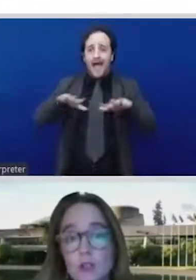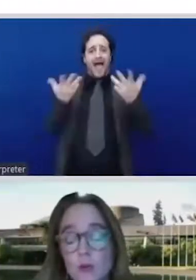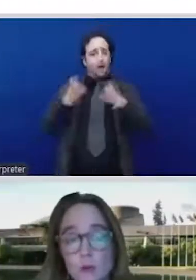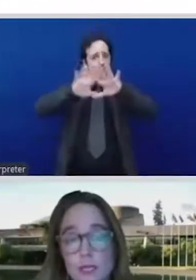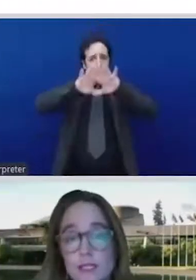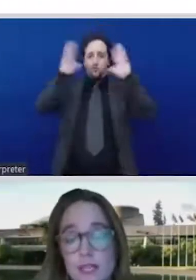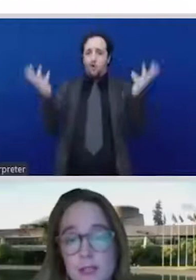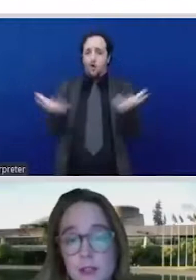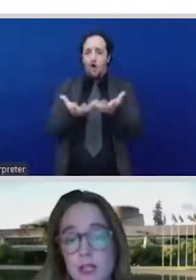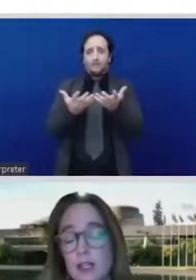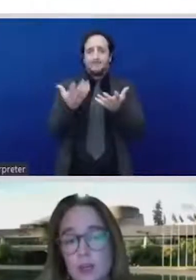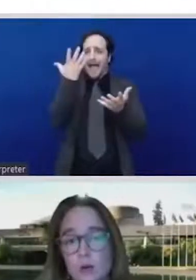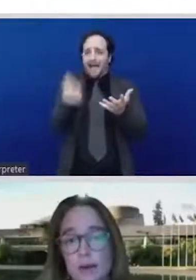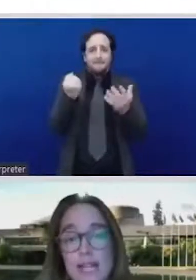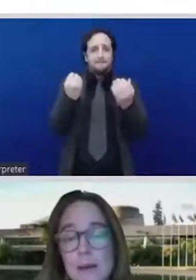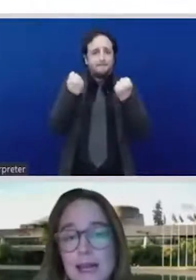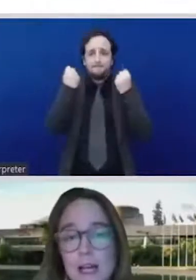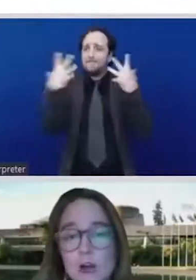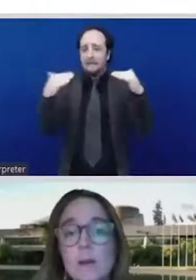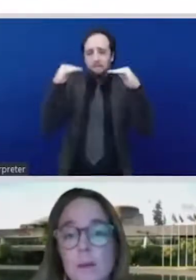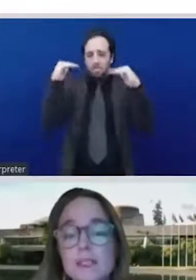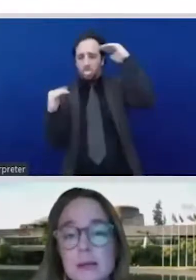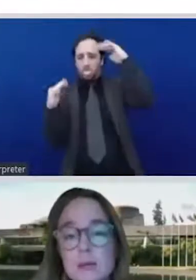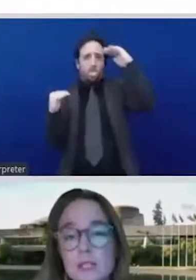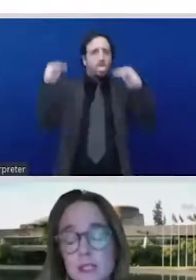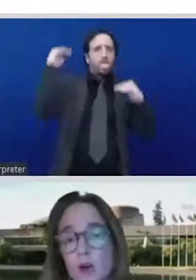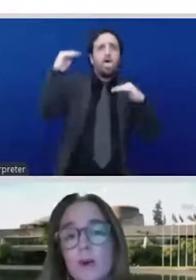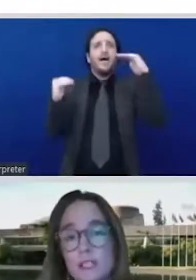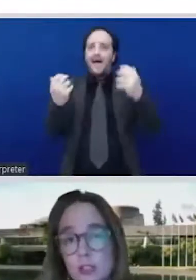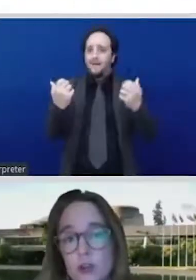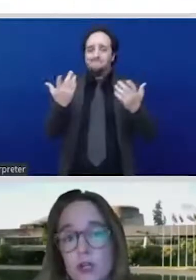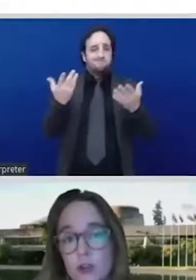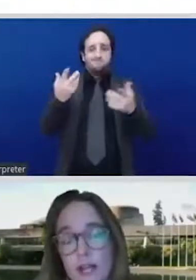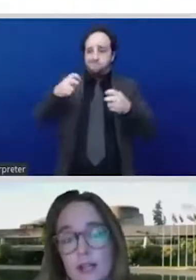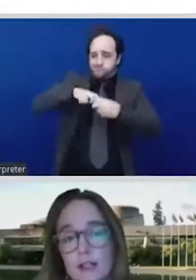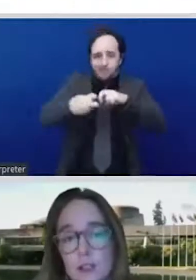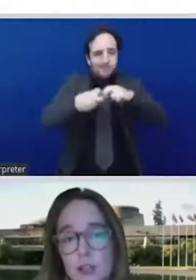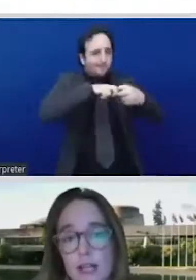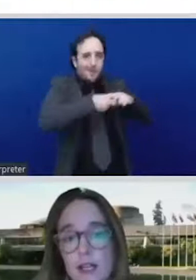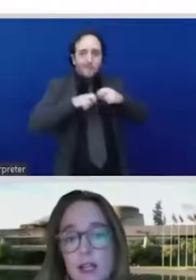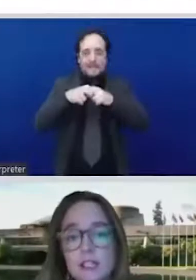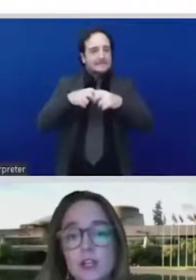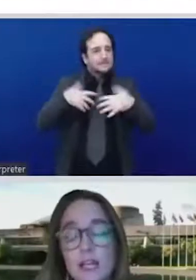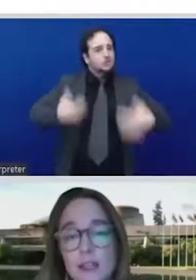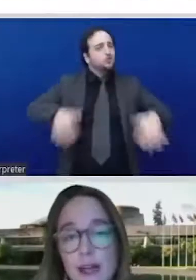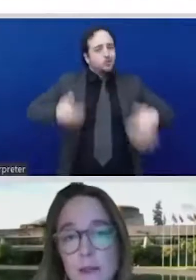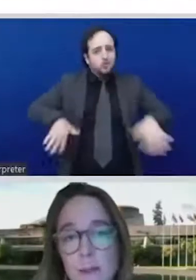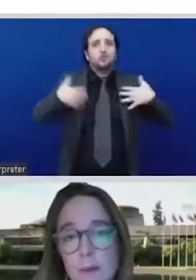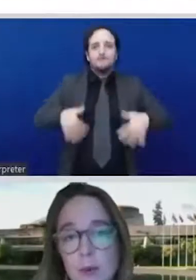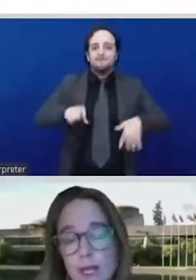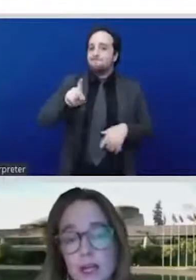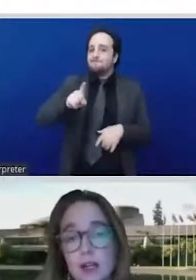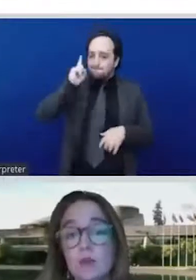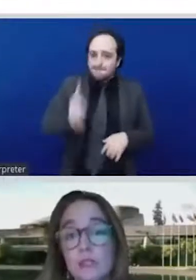donde, como bien decía tanto Ayati como Mariama, lo que más precisamos es cooperación regional e internacional y solidaridad para